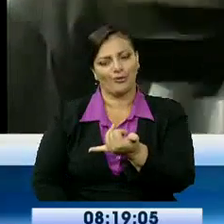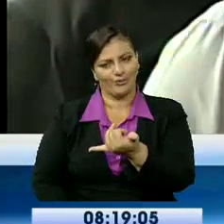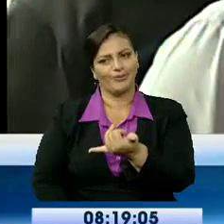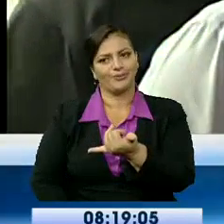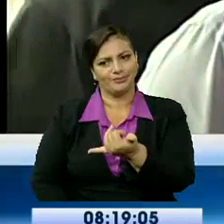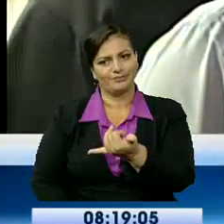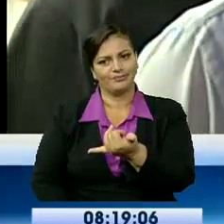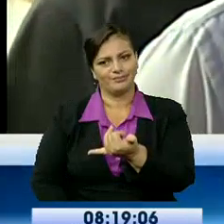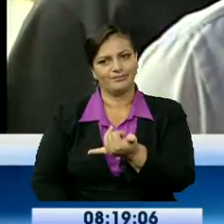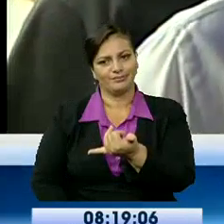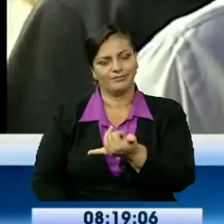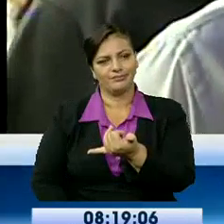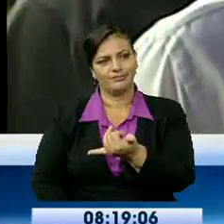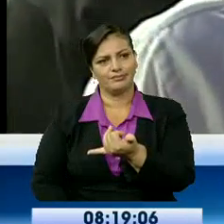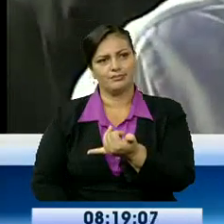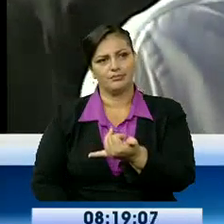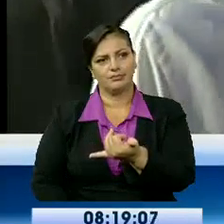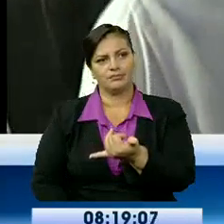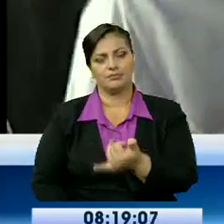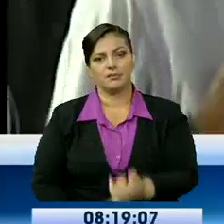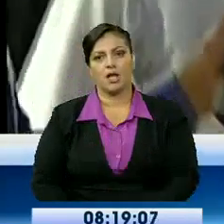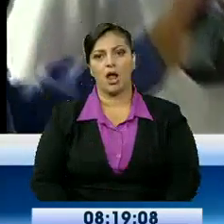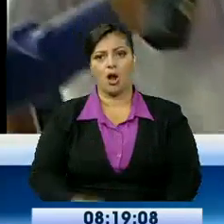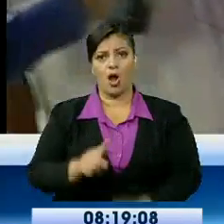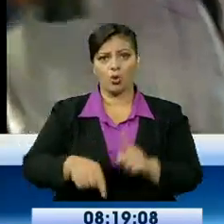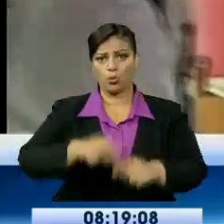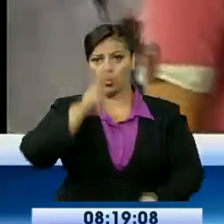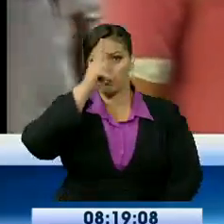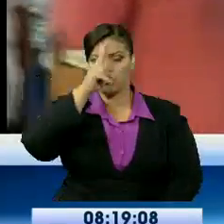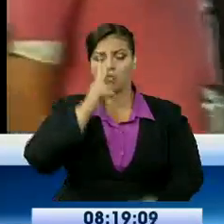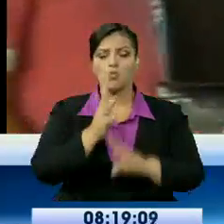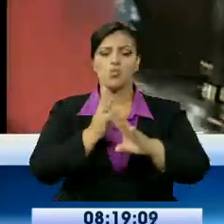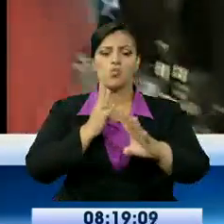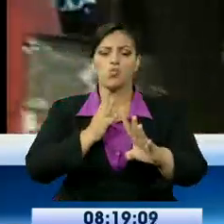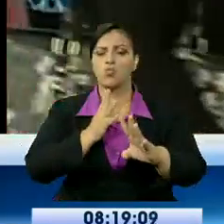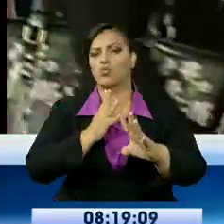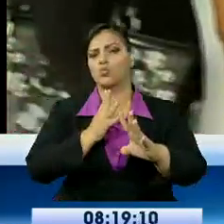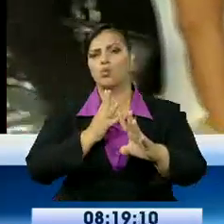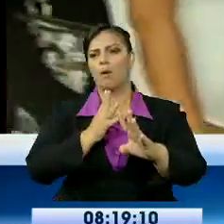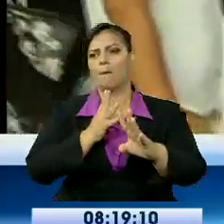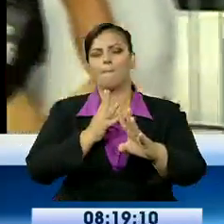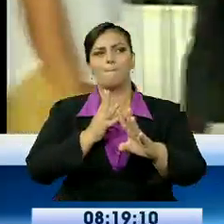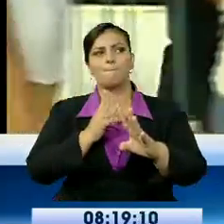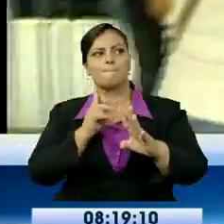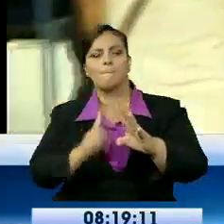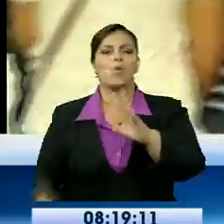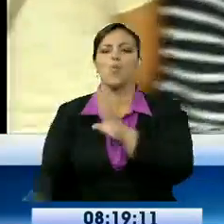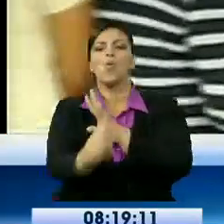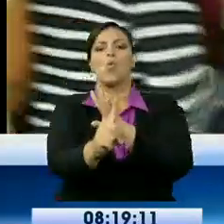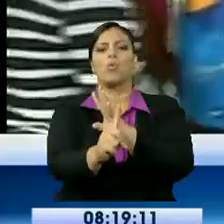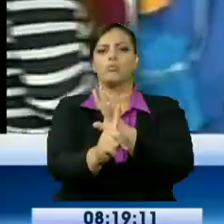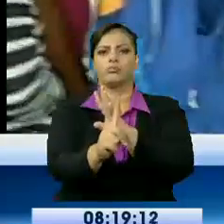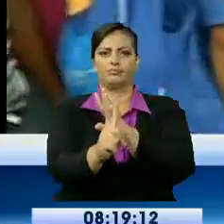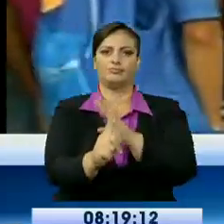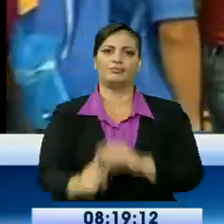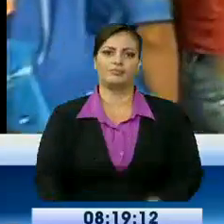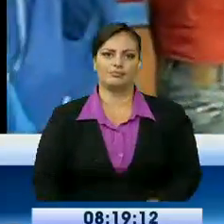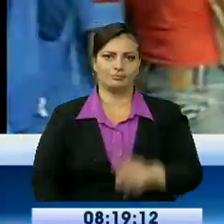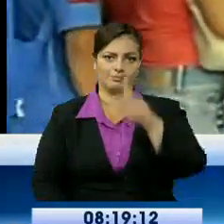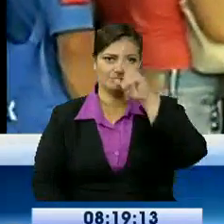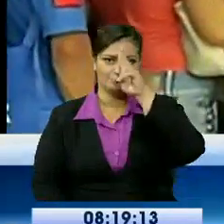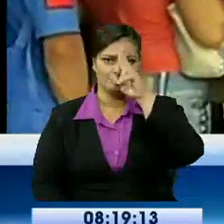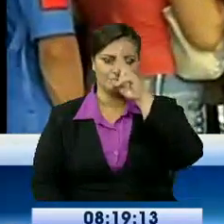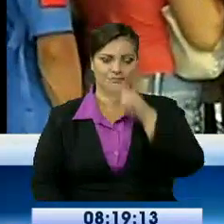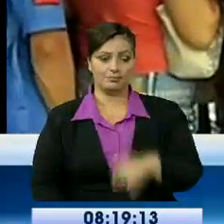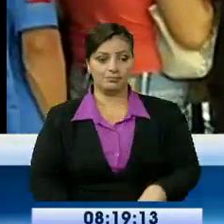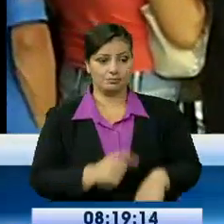¿Cómo así? Porque la gente que está atrás se viene adelante. No respetan la columna. Así es. ¿Usted va a tiempo para su trabajo?